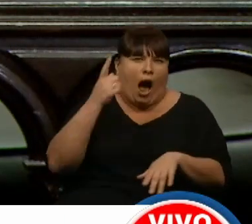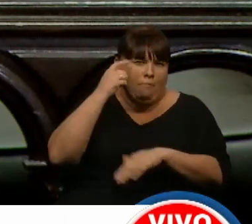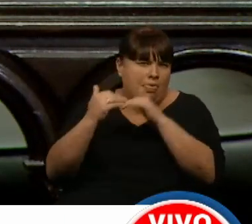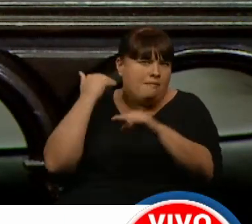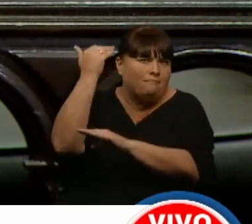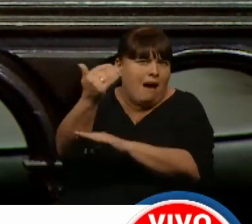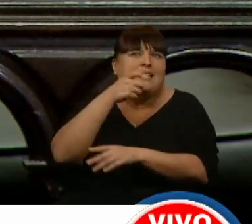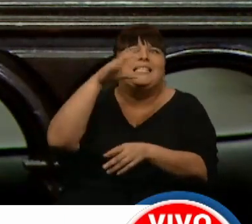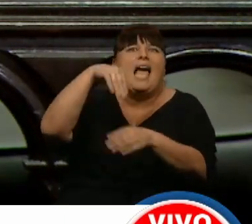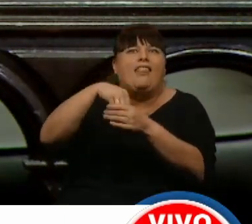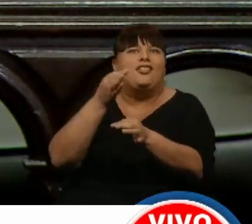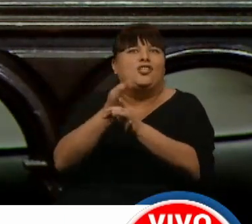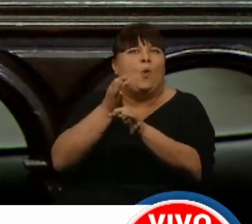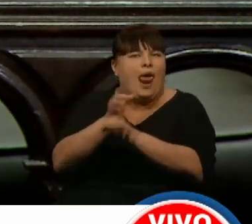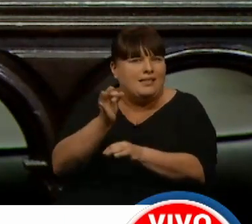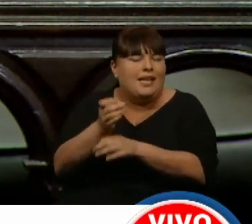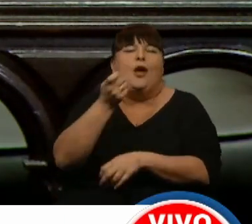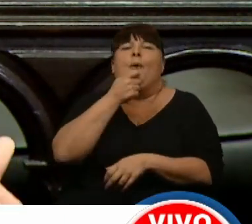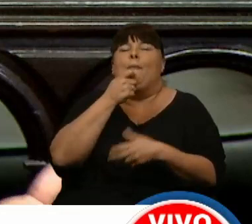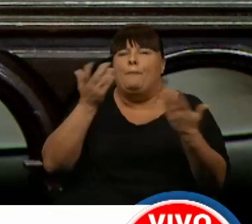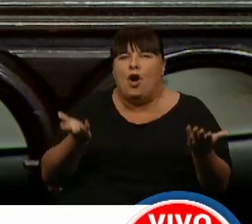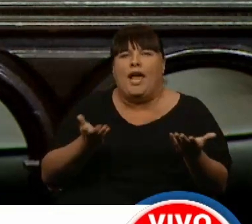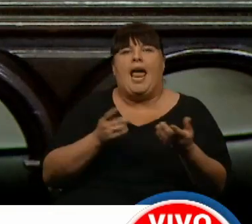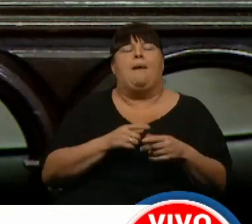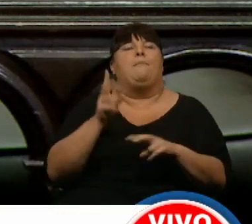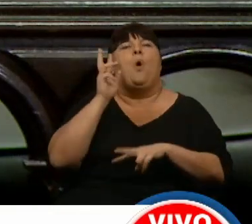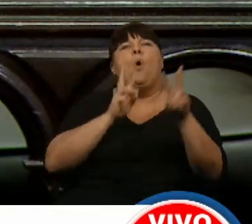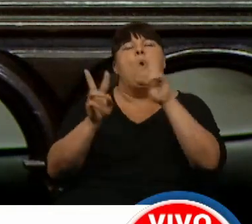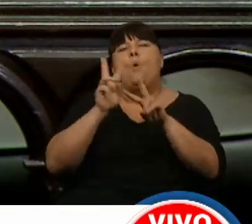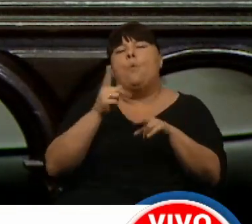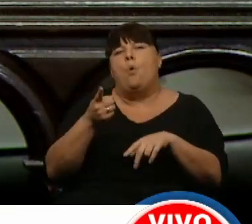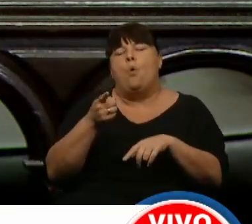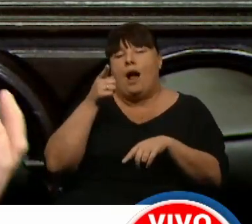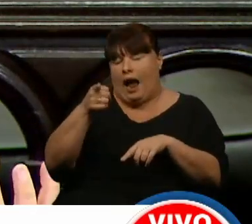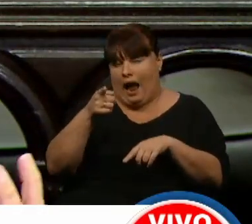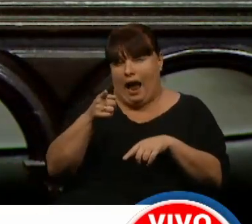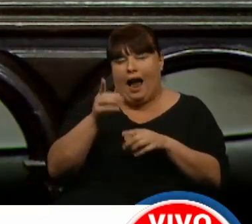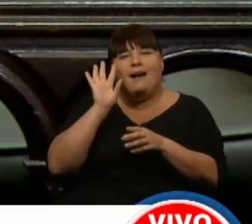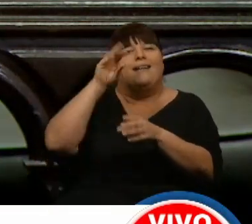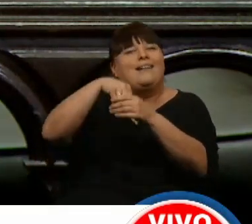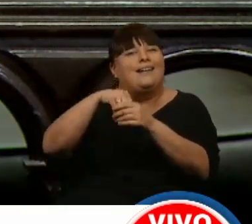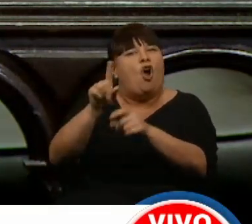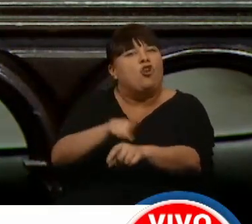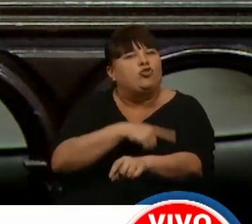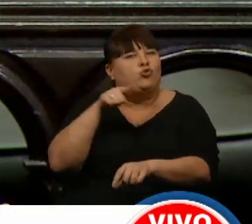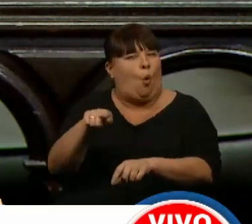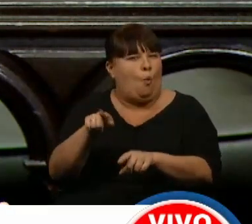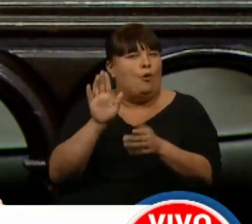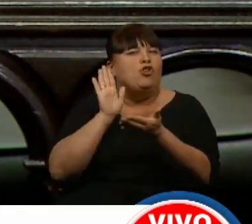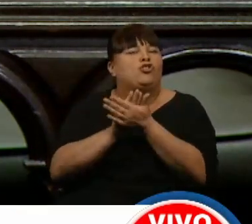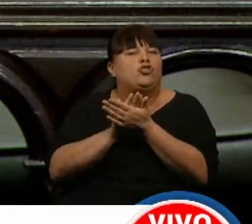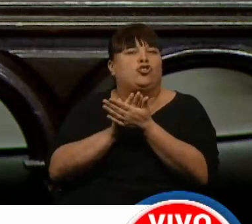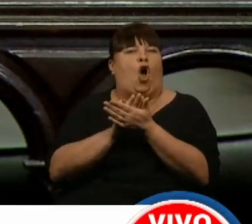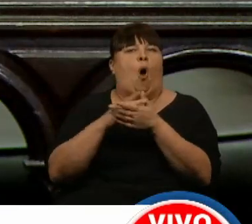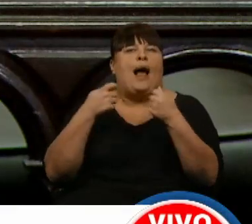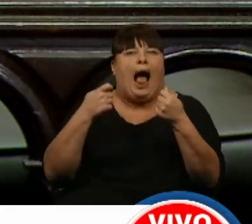y las chicas en las escuelas si, por ejemplo, estuviéramos buscando allí incorporar hábitos que tengan que ver con el